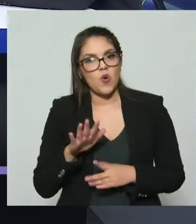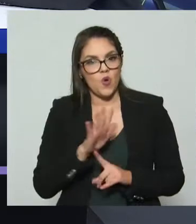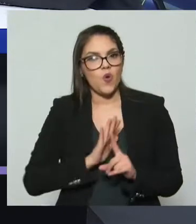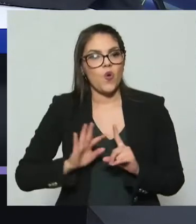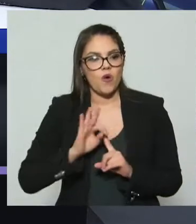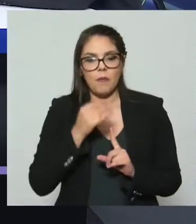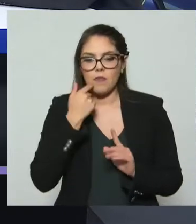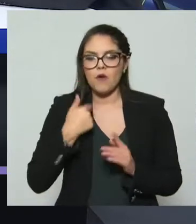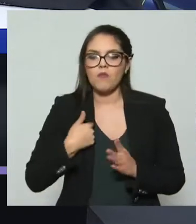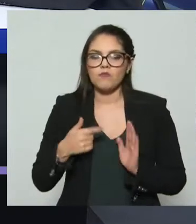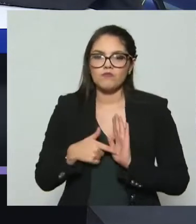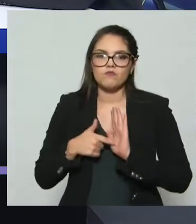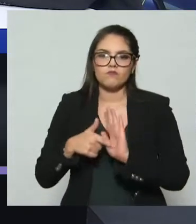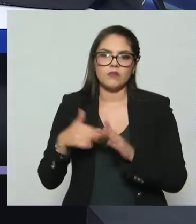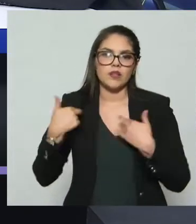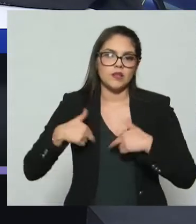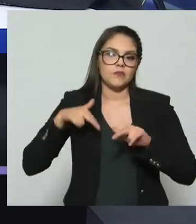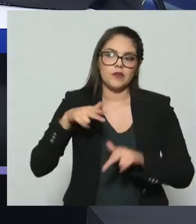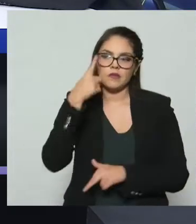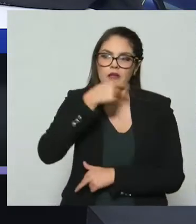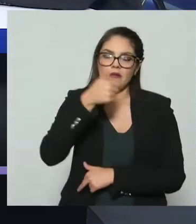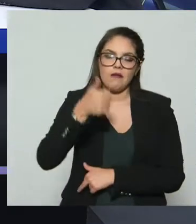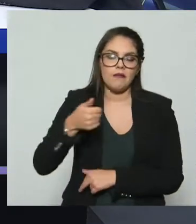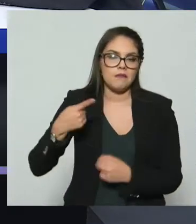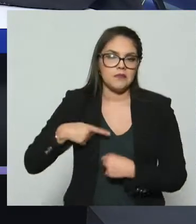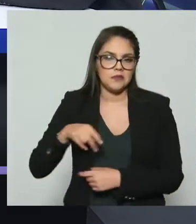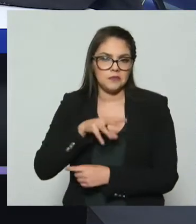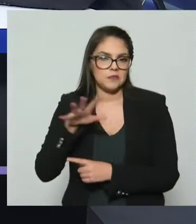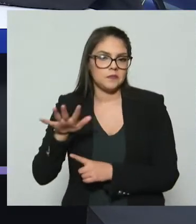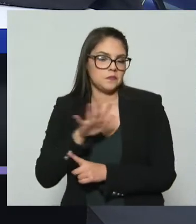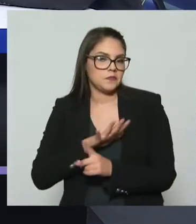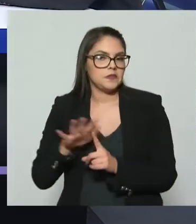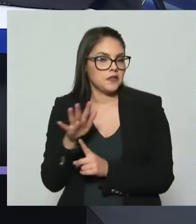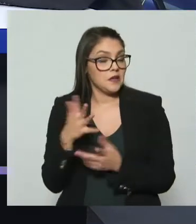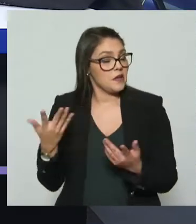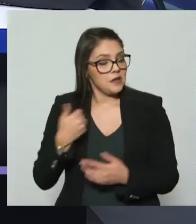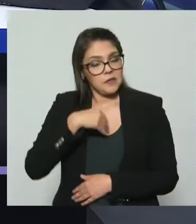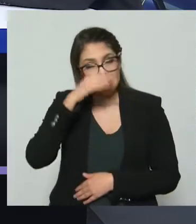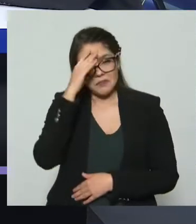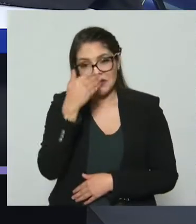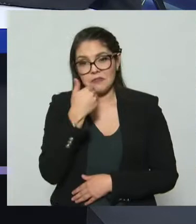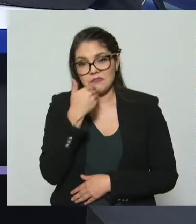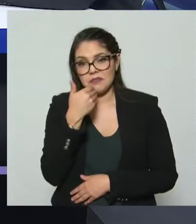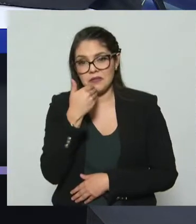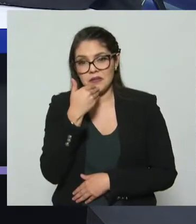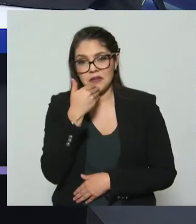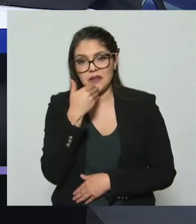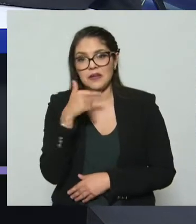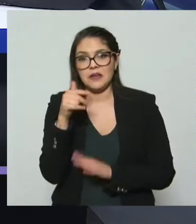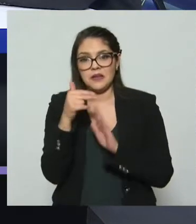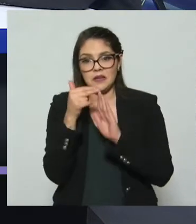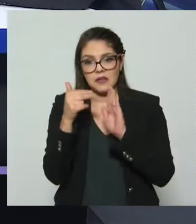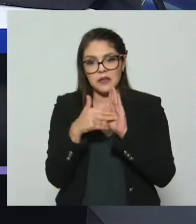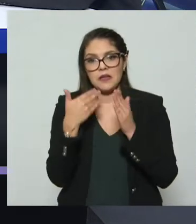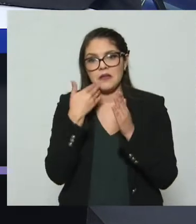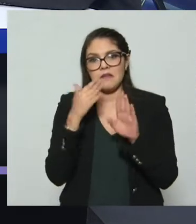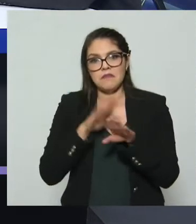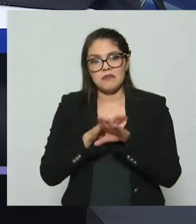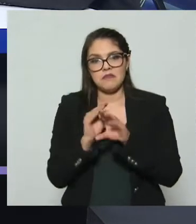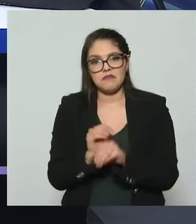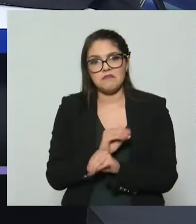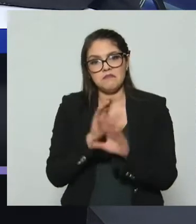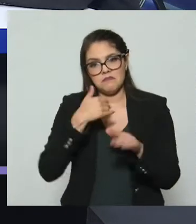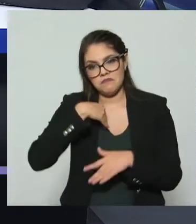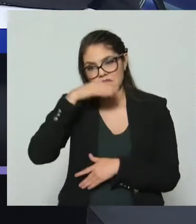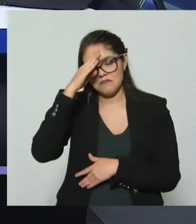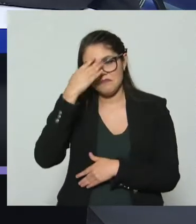para las necesidades de cada una de sus localidades. Me parece que el andamiaje está dado. las reglas están claras y yo creo que va a ser un muy